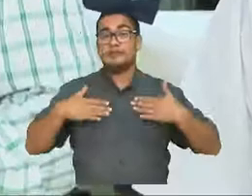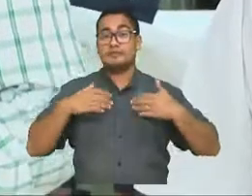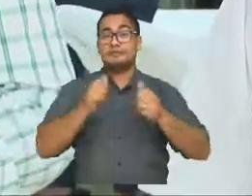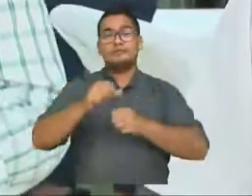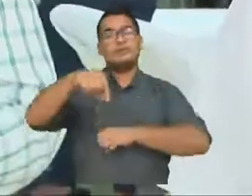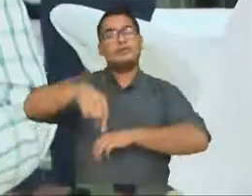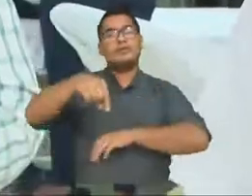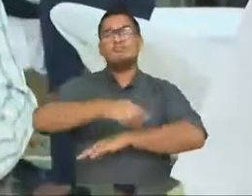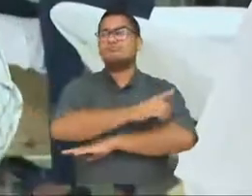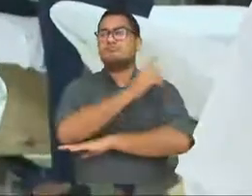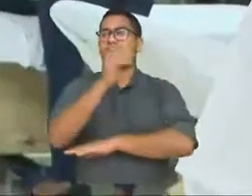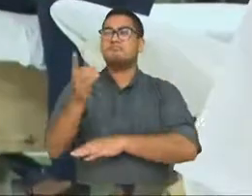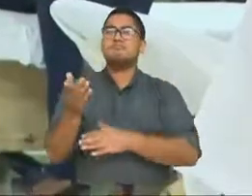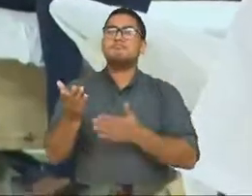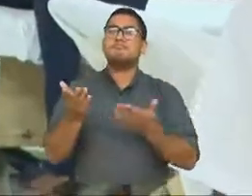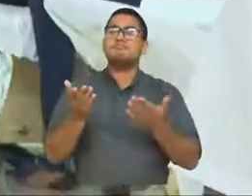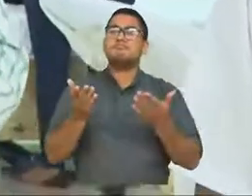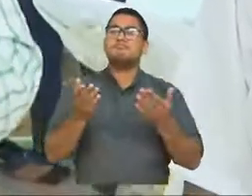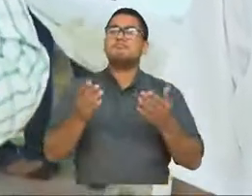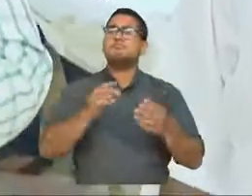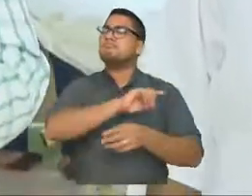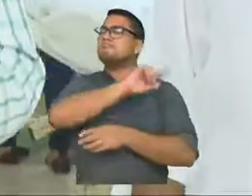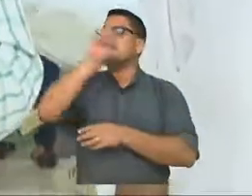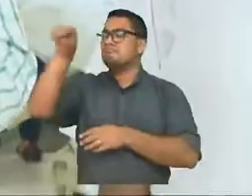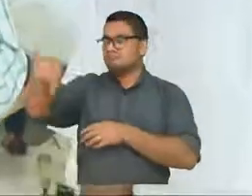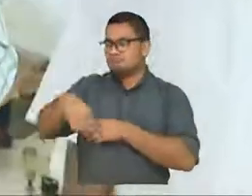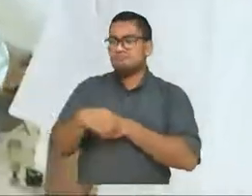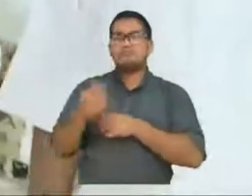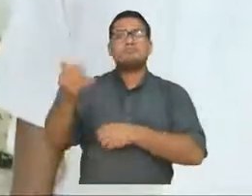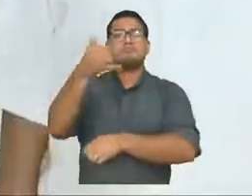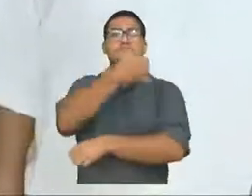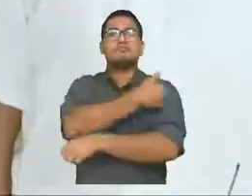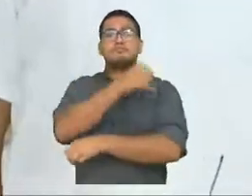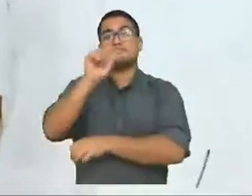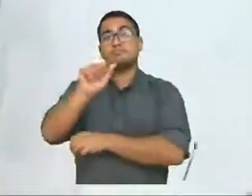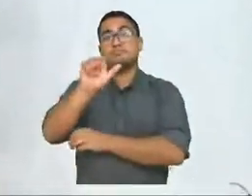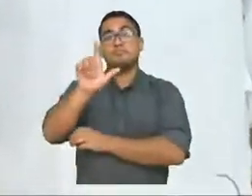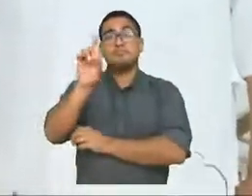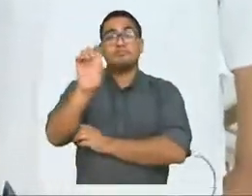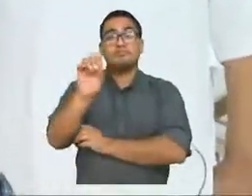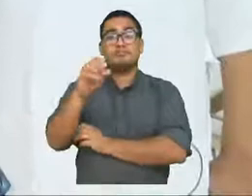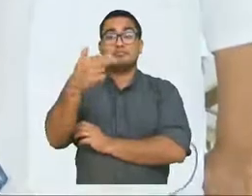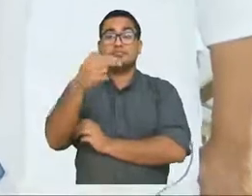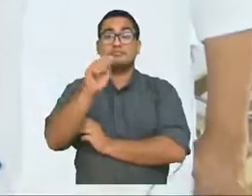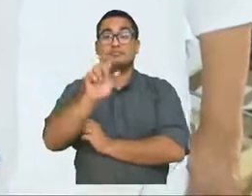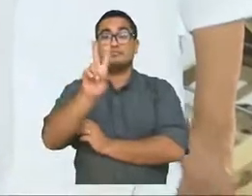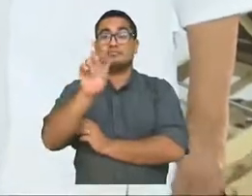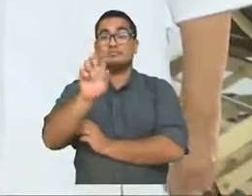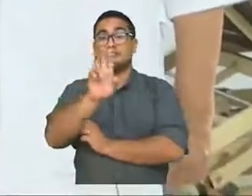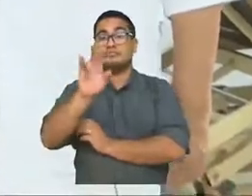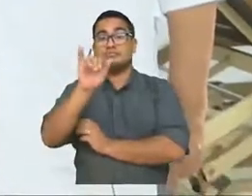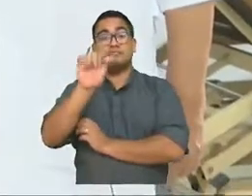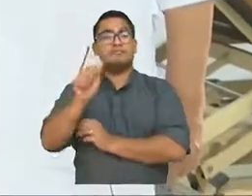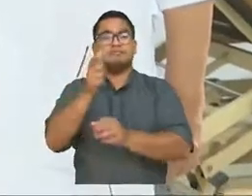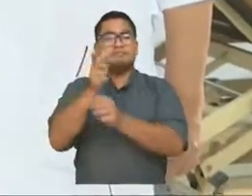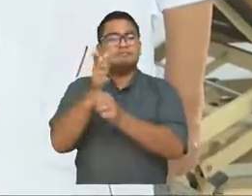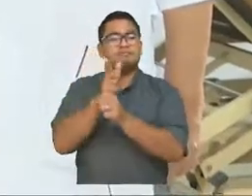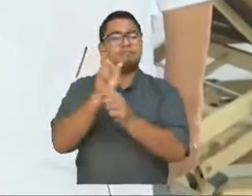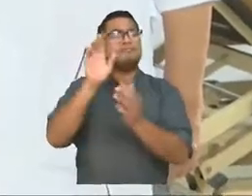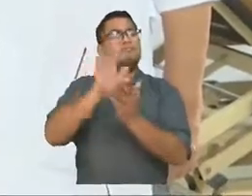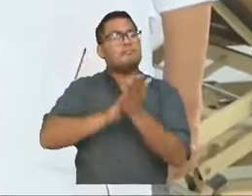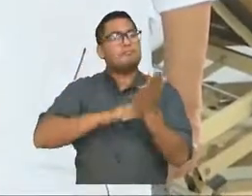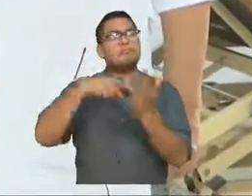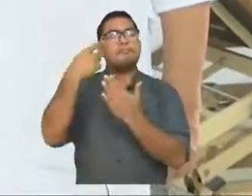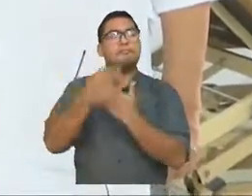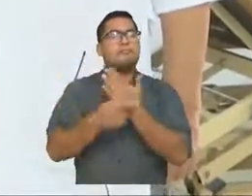día de hoy nos trasladamos hasta el Hospital Aldo Chavarría. Tenemos un programa en vivo para conversar sobre la atención